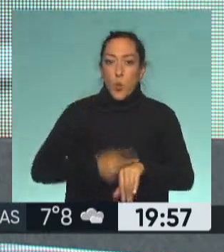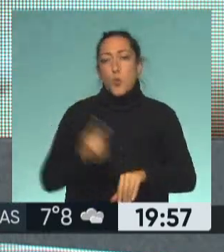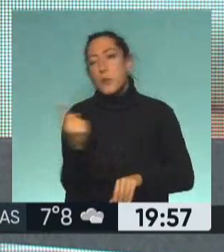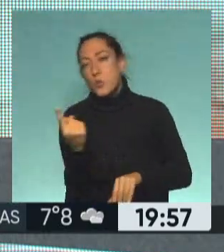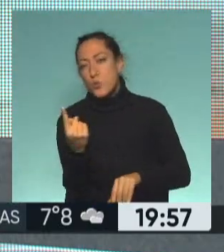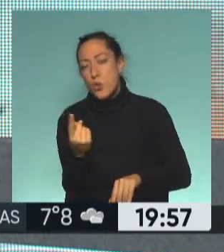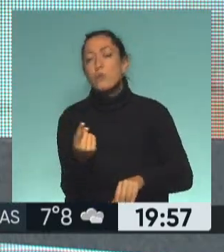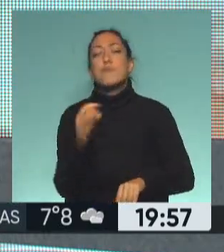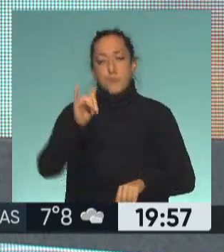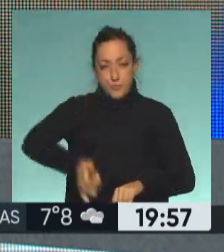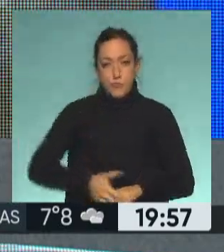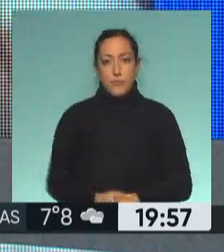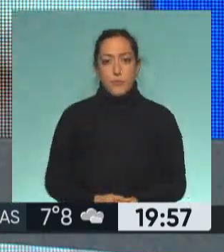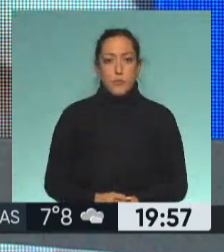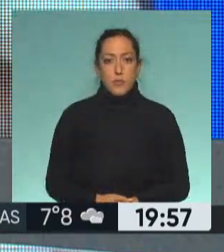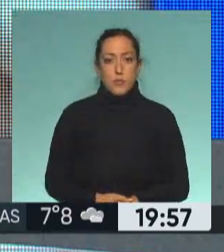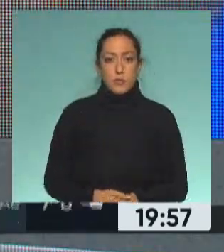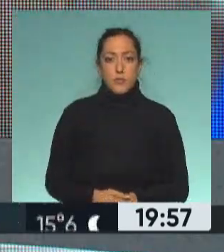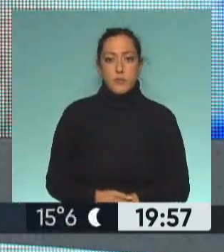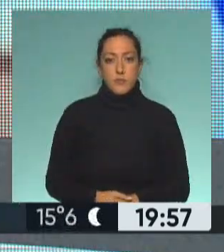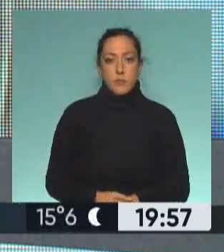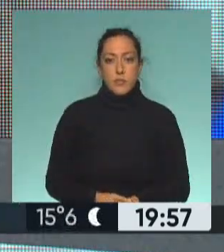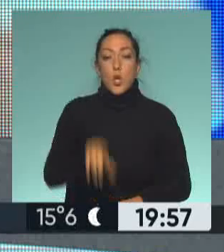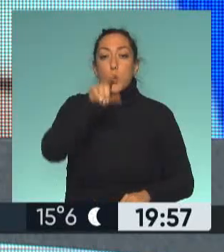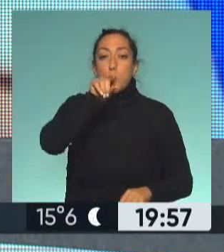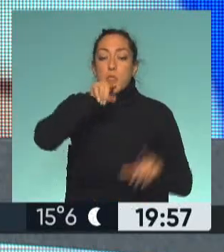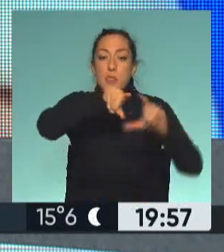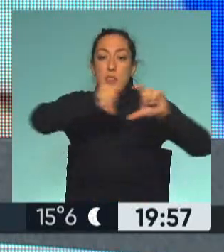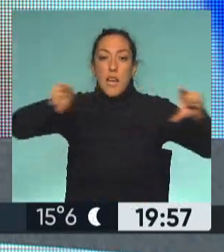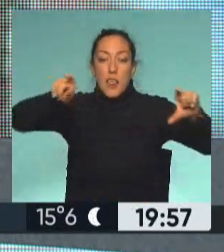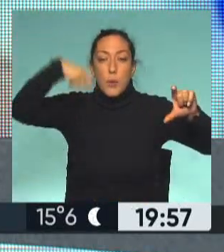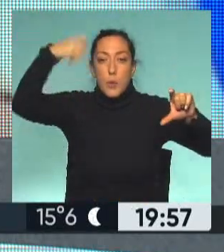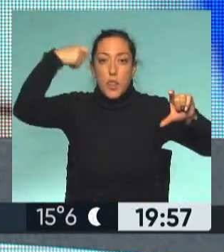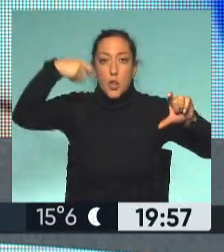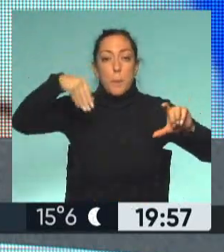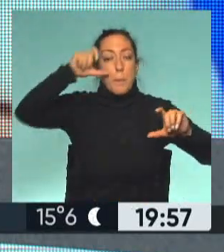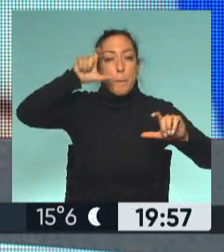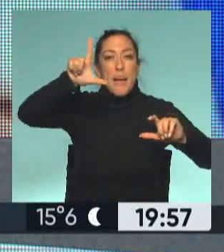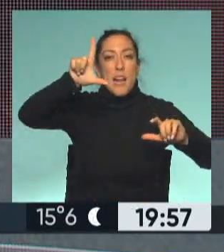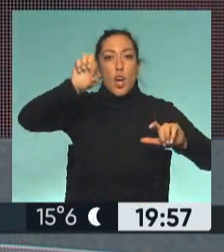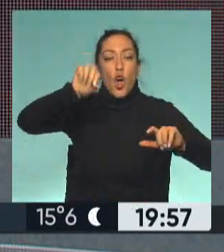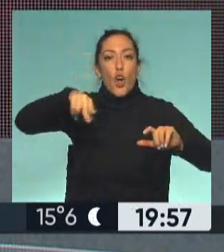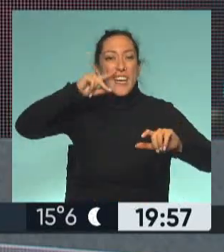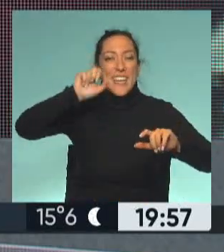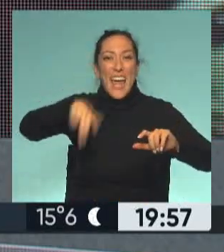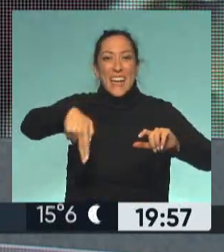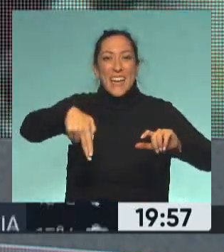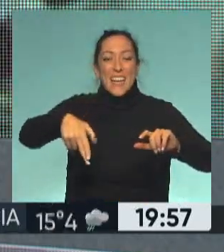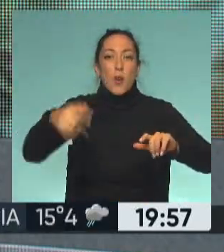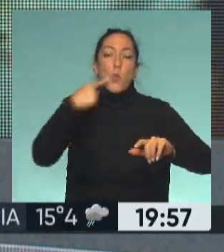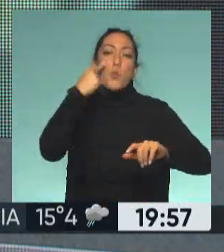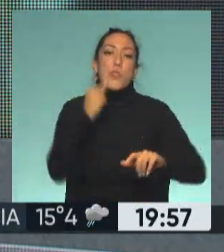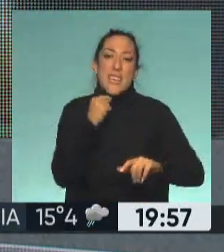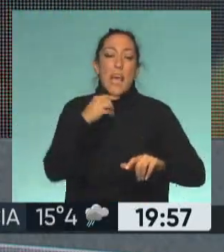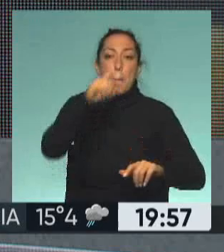minuto? Sí. Fíjate el tweet video donde Melconian cuenta que un día lo llamó por